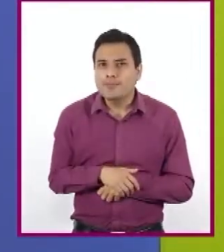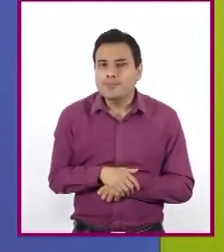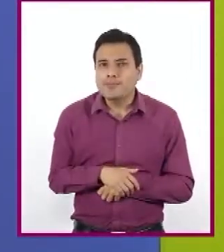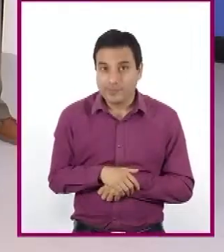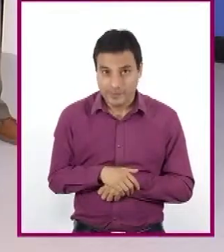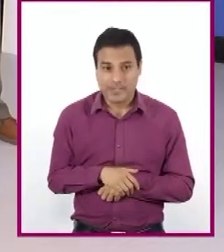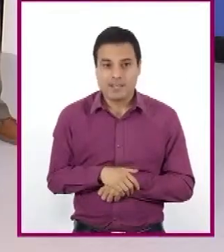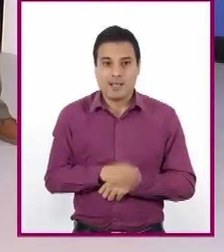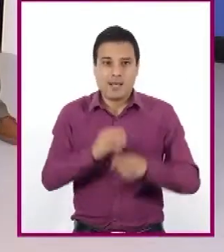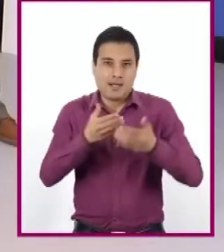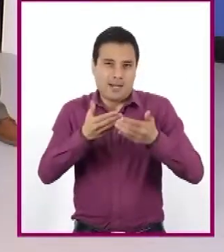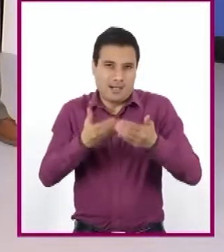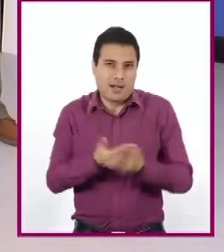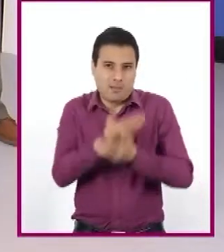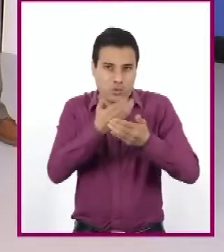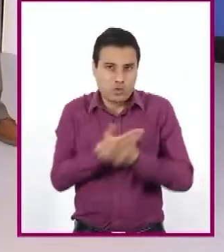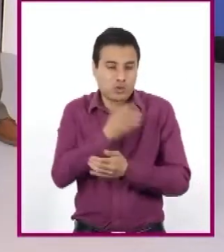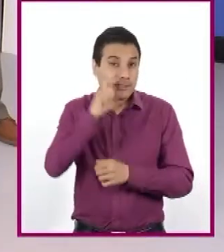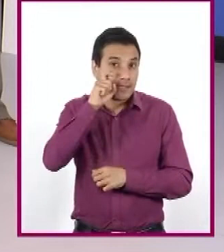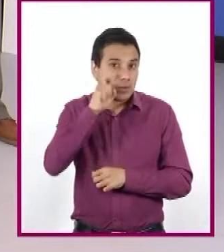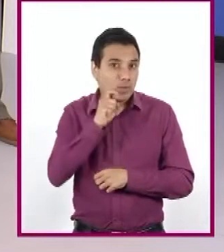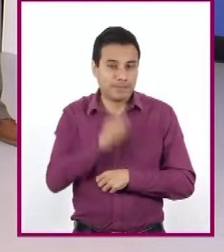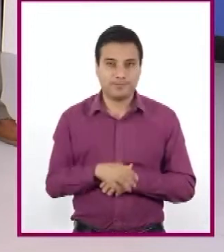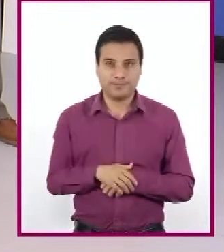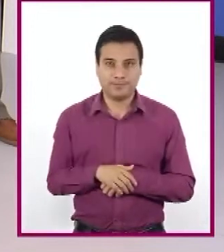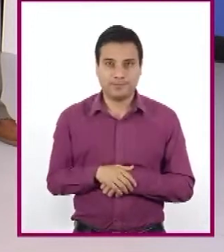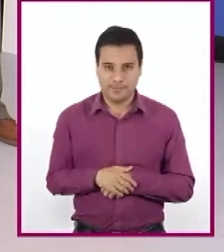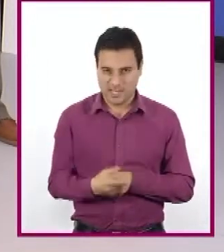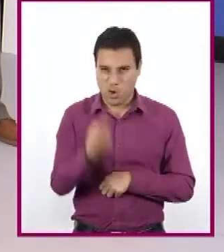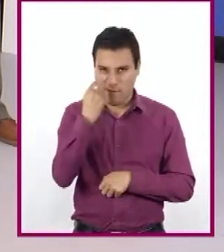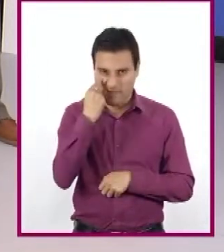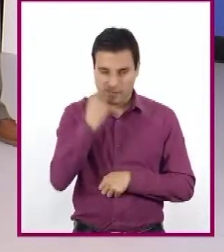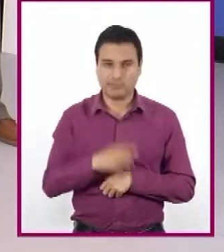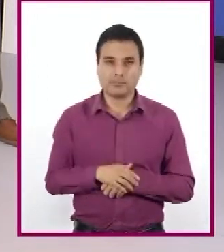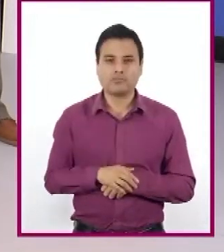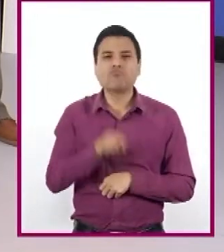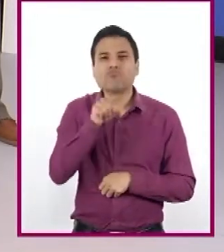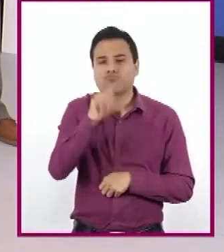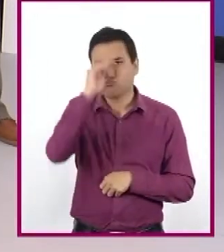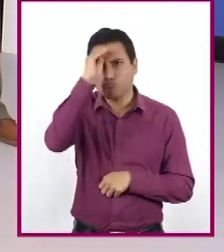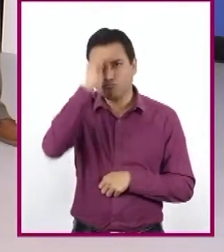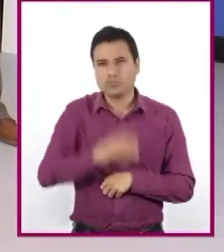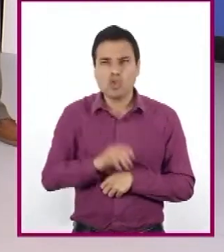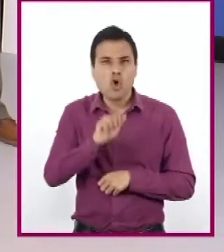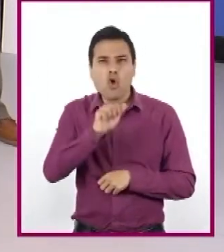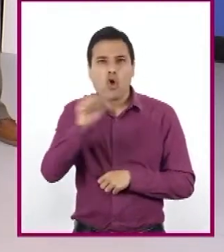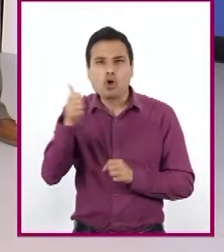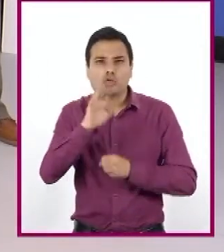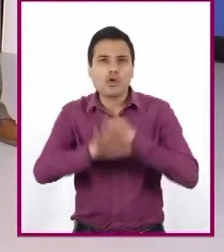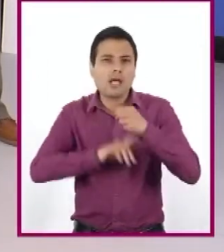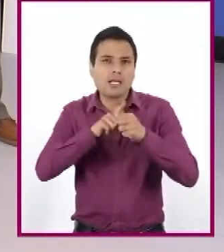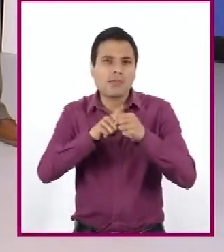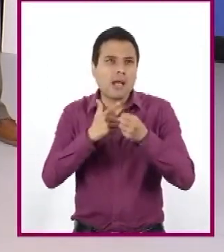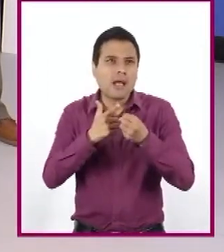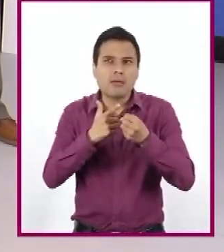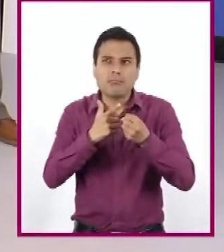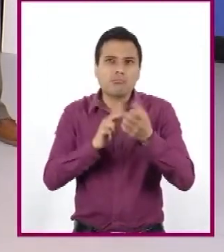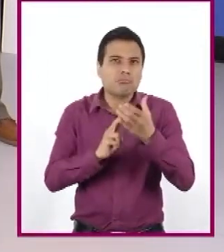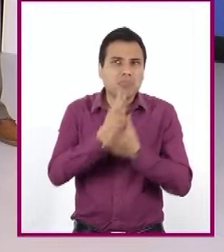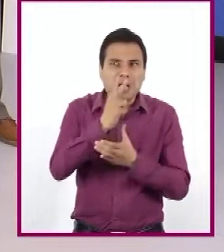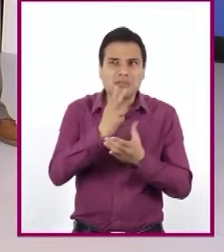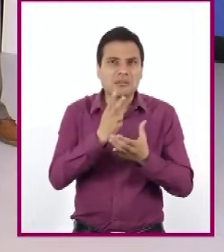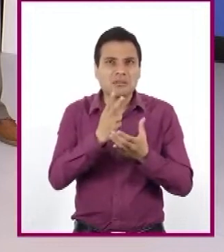reproducción sexual. Ahora en casa, piensen qué otros seres vivos se reproducen de esta manera. Para ayudarlos con